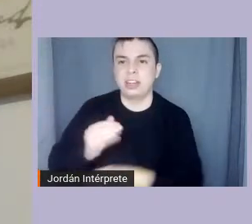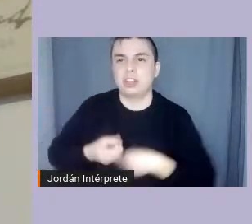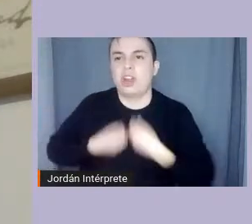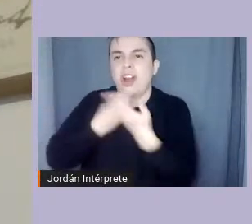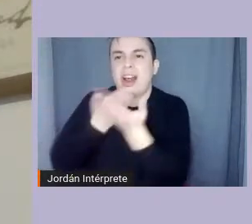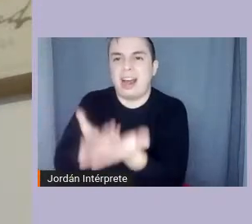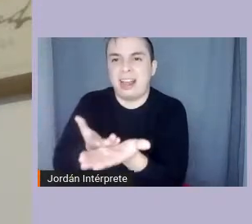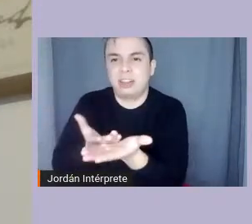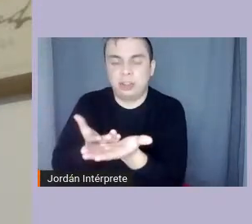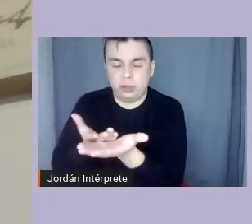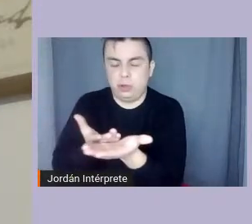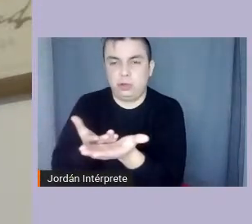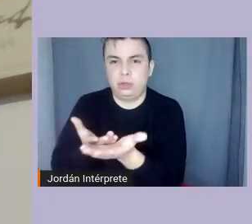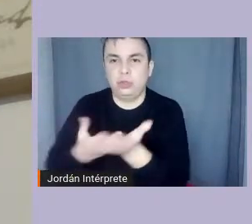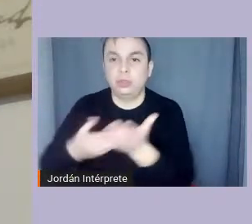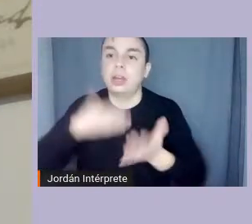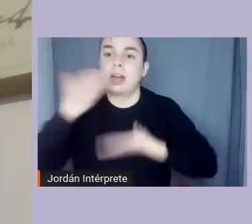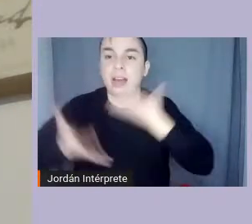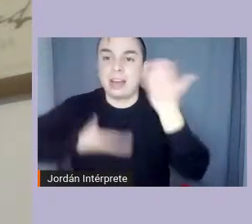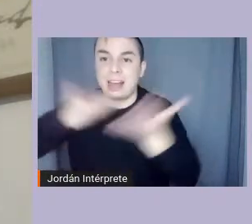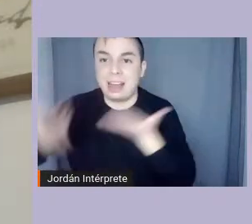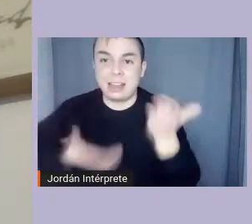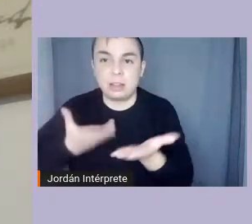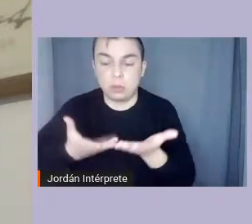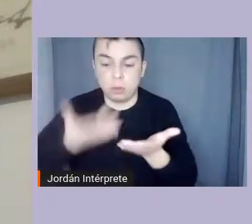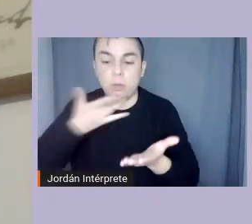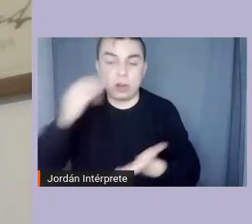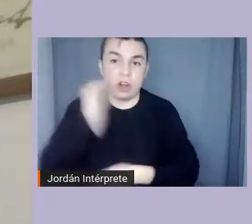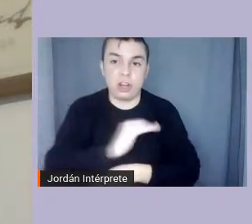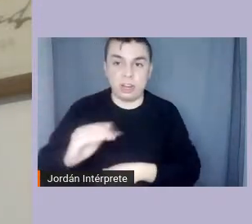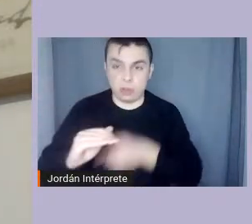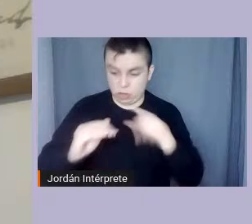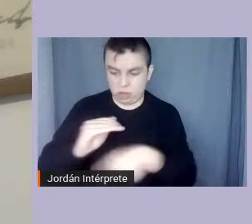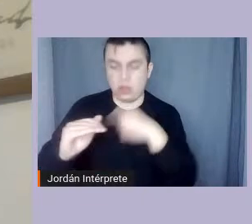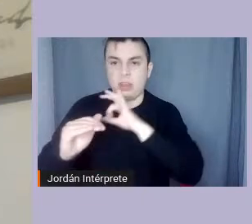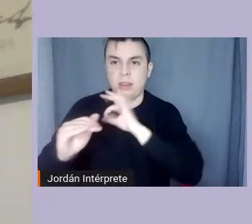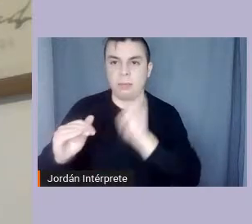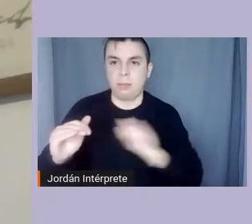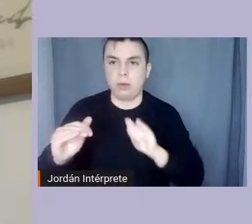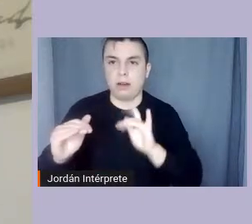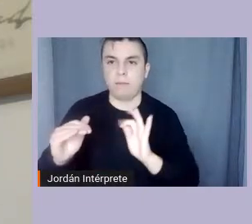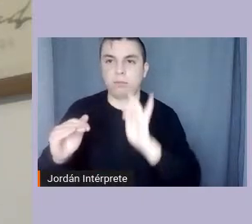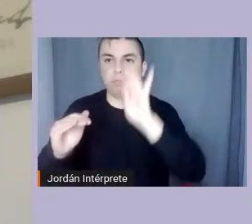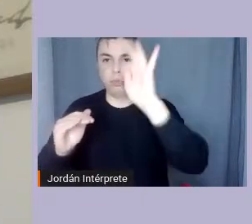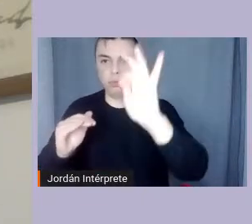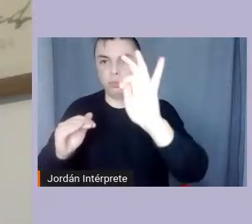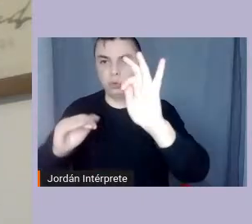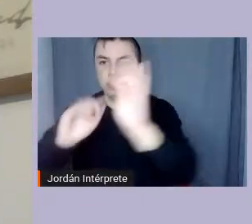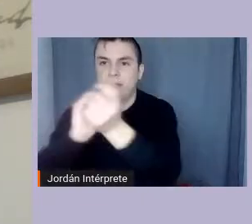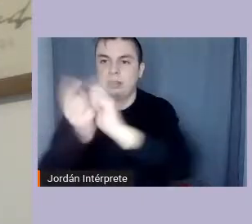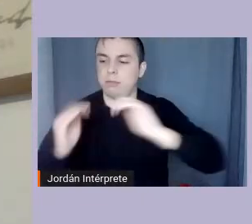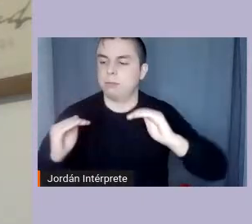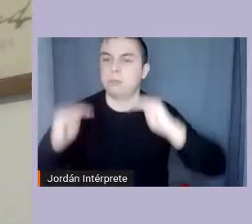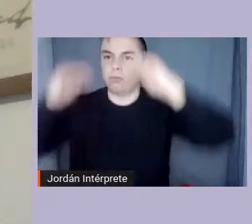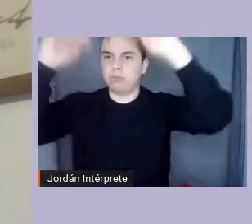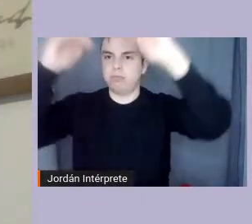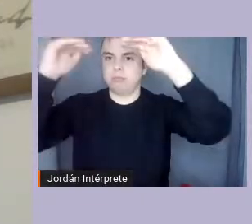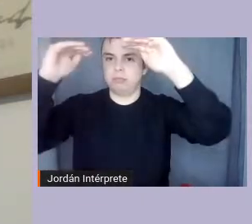a la niñez, que vuelvo a decir, será el hombre y la mujer del mañana. ¿Qué pasó